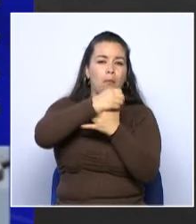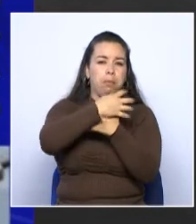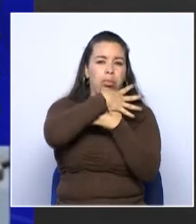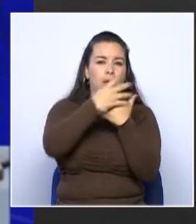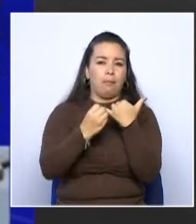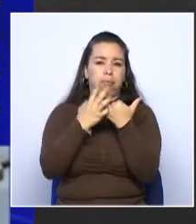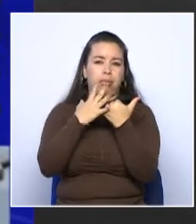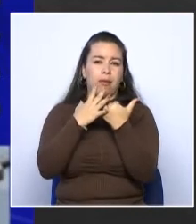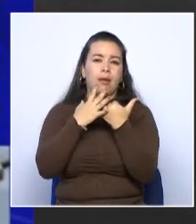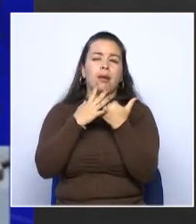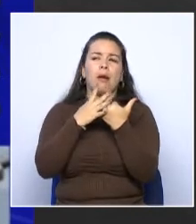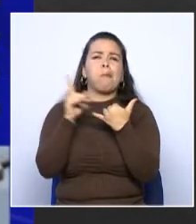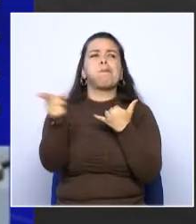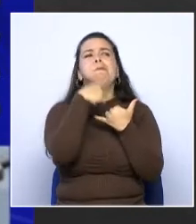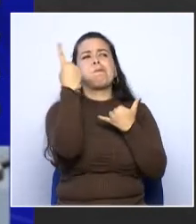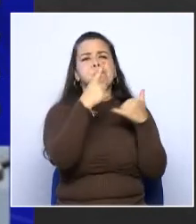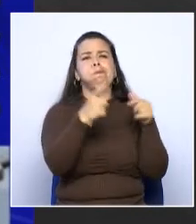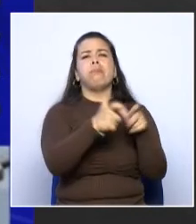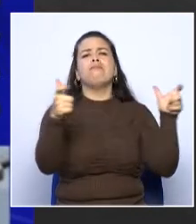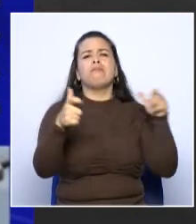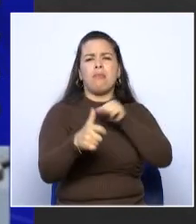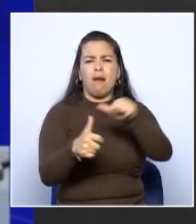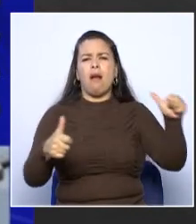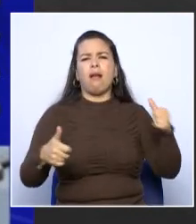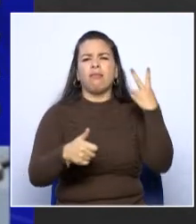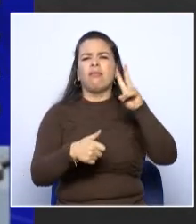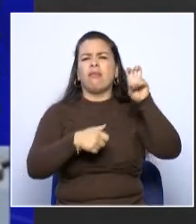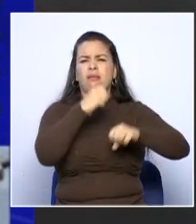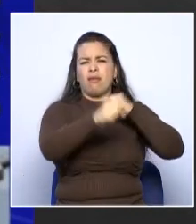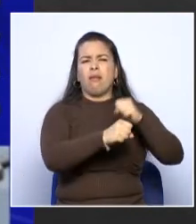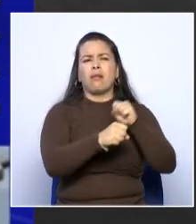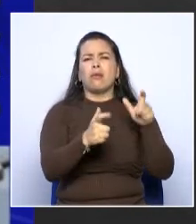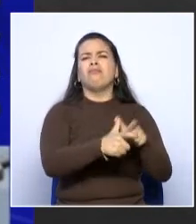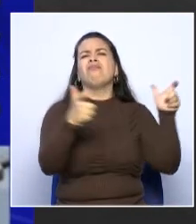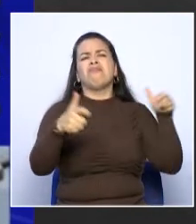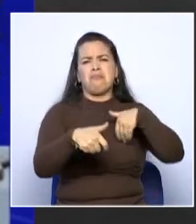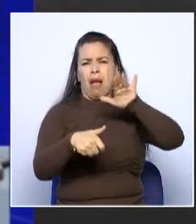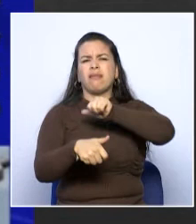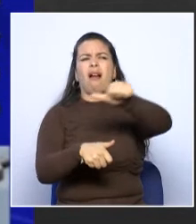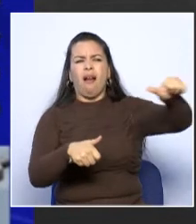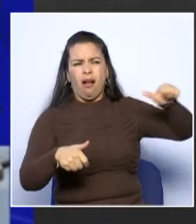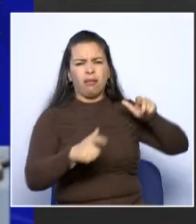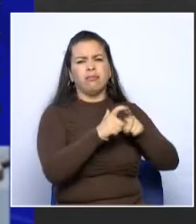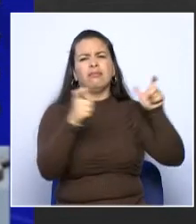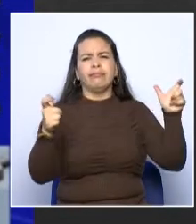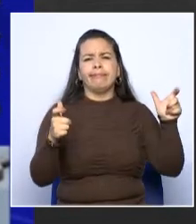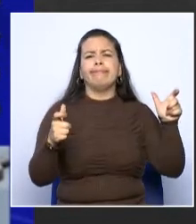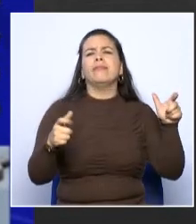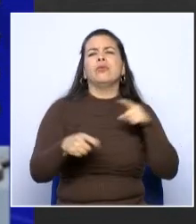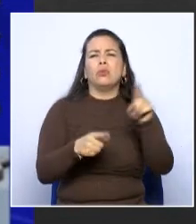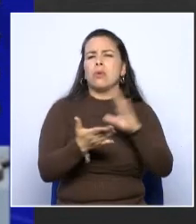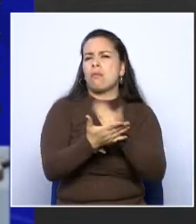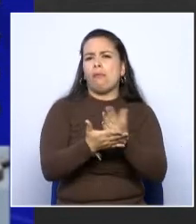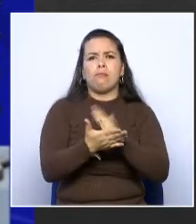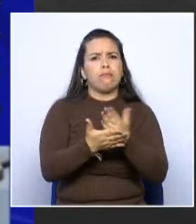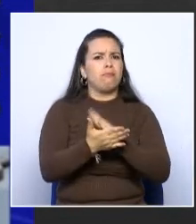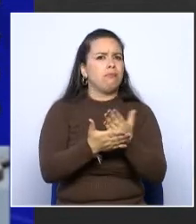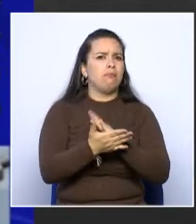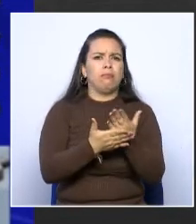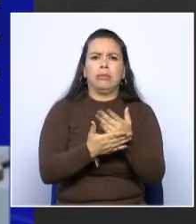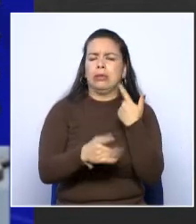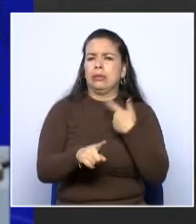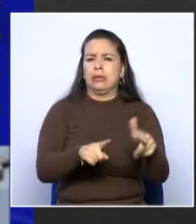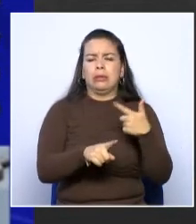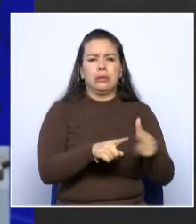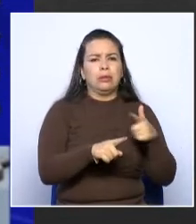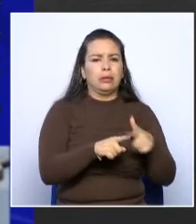síndrome muy común en las pacientes que tienen la edad de la persona que nos está consultando y que lleva a mucho desorden menstrual. Eso también se